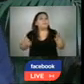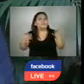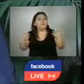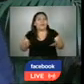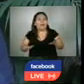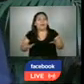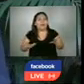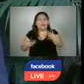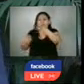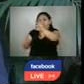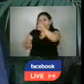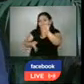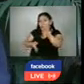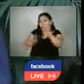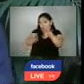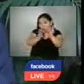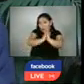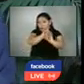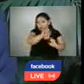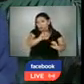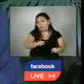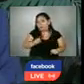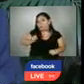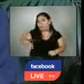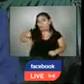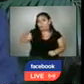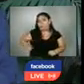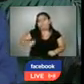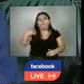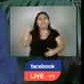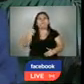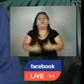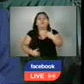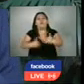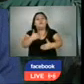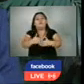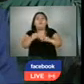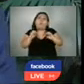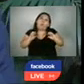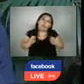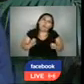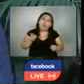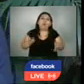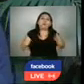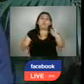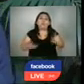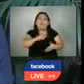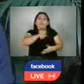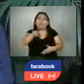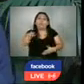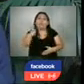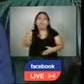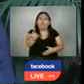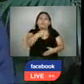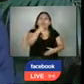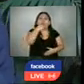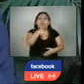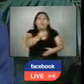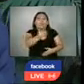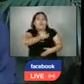la solicitud al juez correspondiente de procesar o darles la debida garantía a los autores